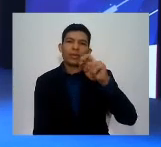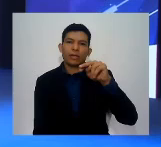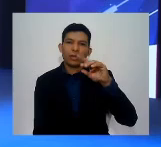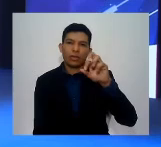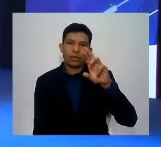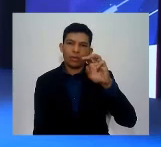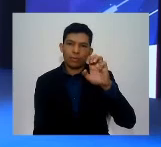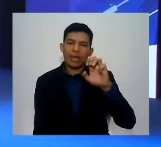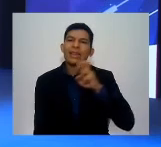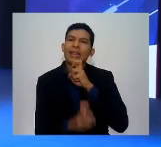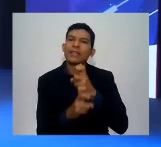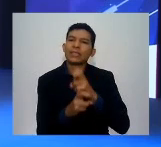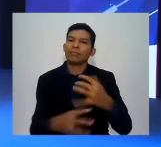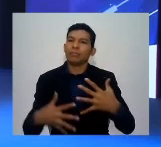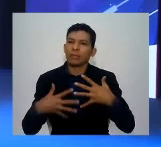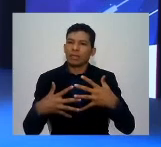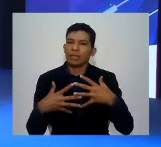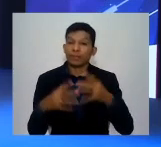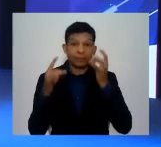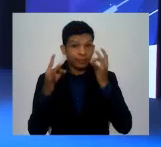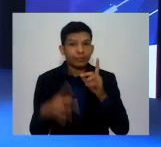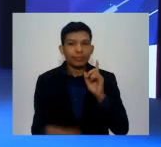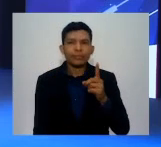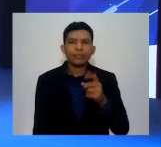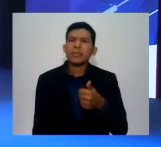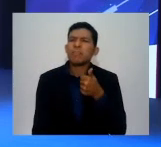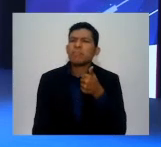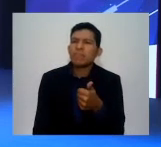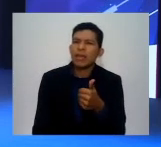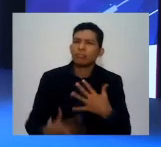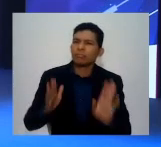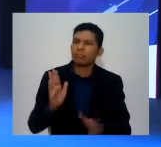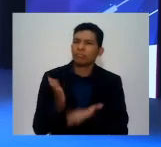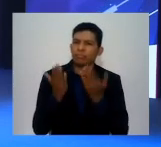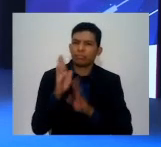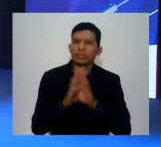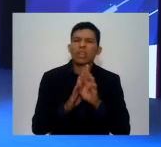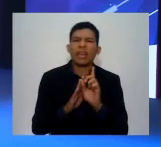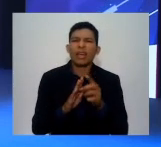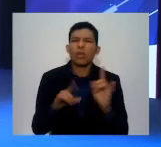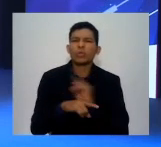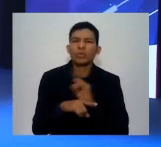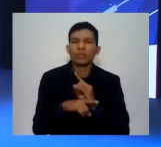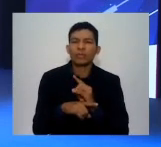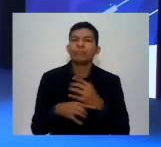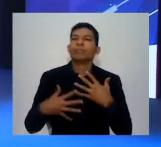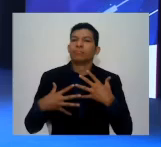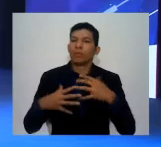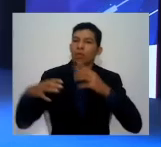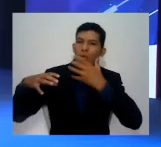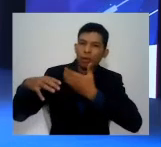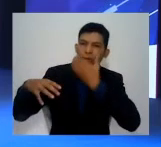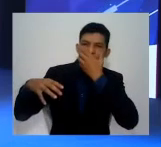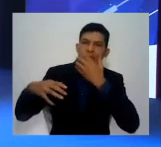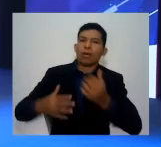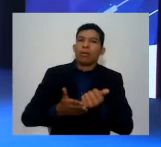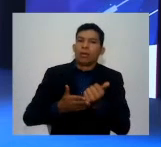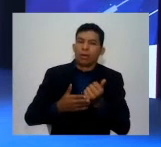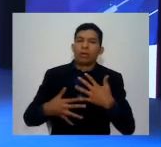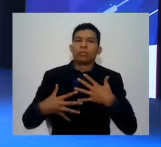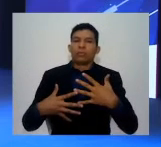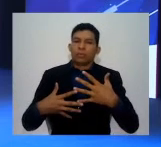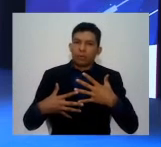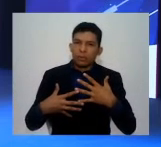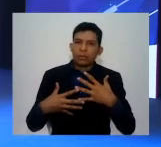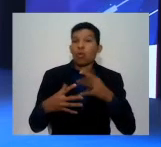los avances de la ingeniería, con los avances de la tecnología. Pues si ustedes se meten hoy a cualquier hospital, van a encontrar una